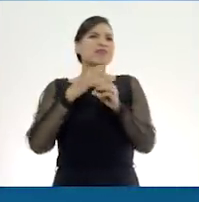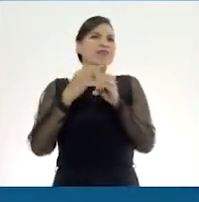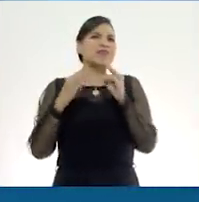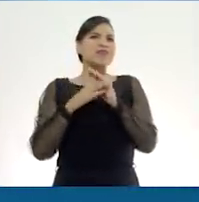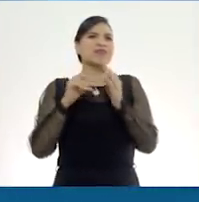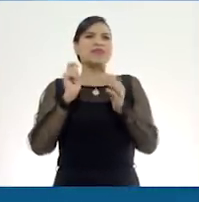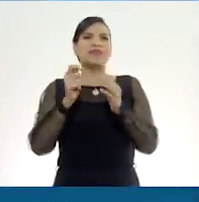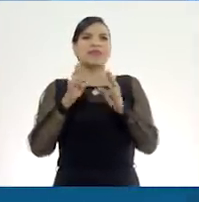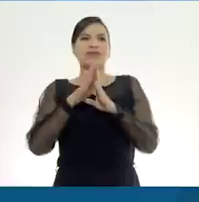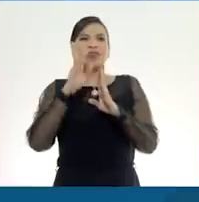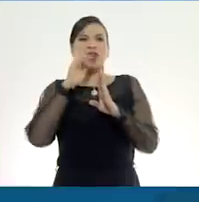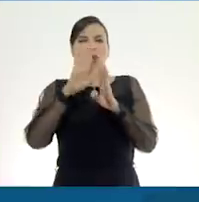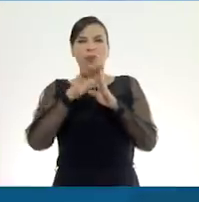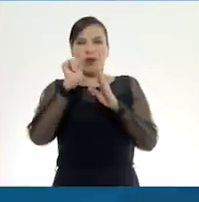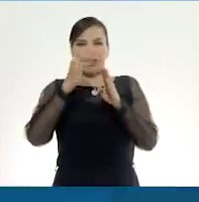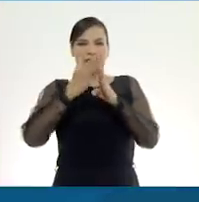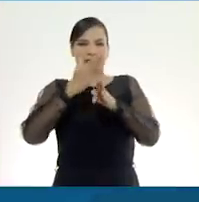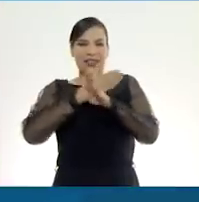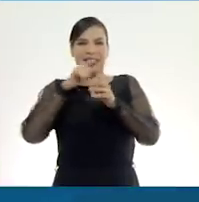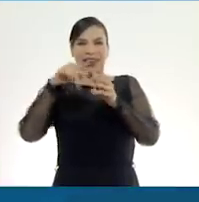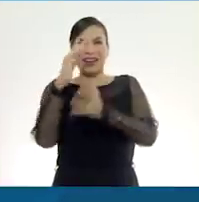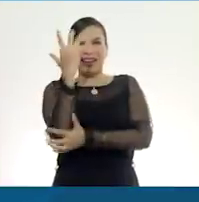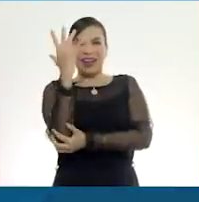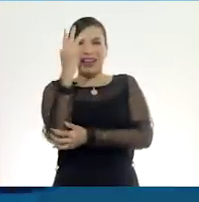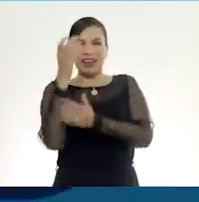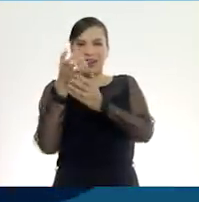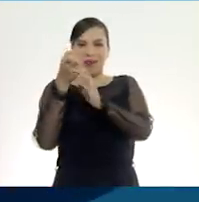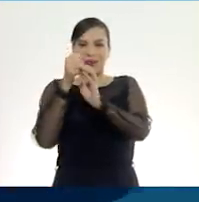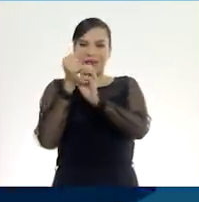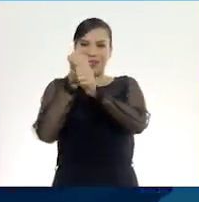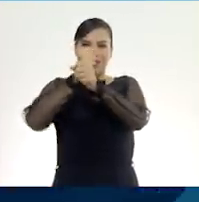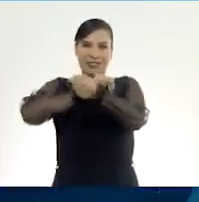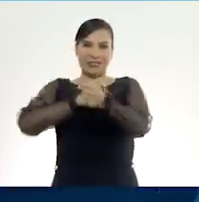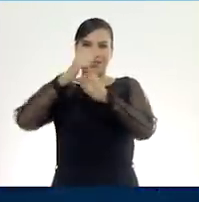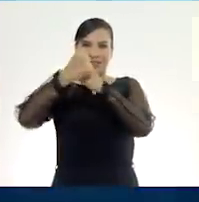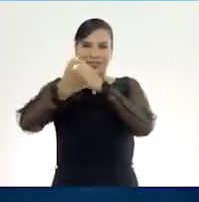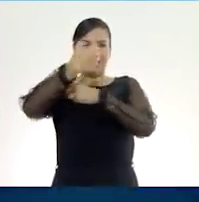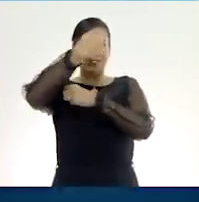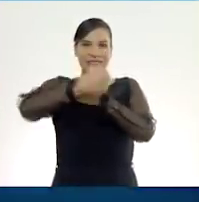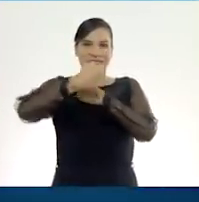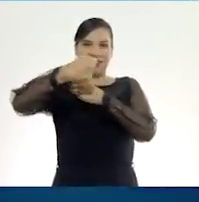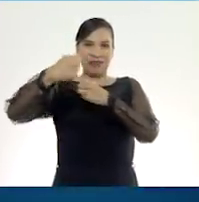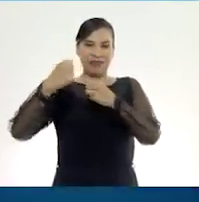la madera de la palma. Están platicando.